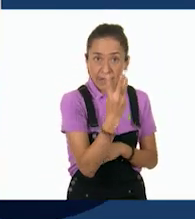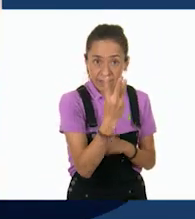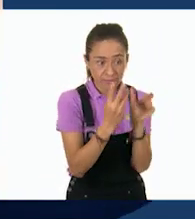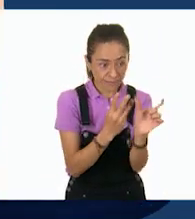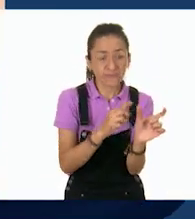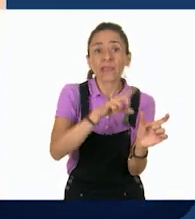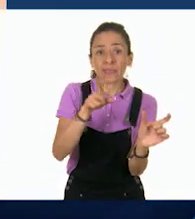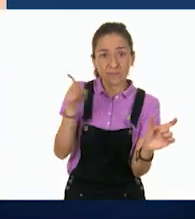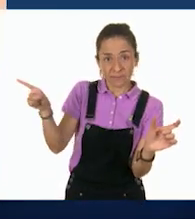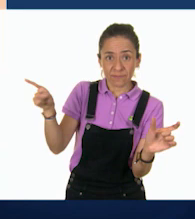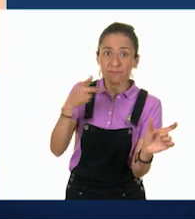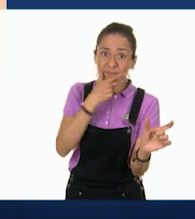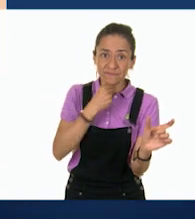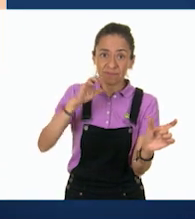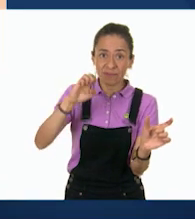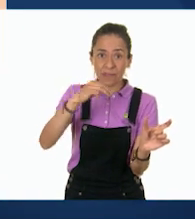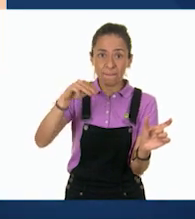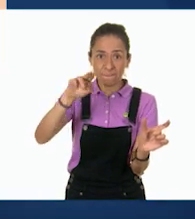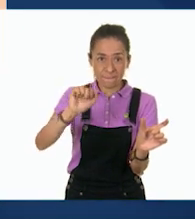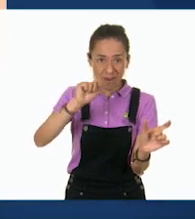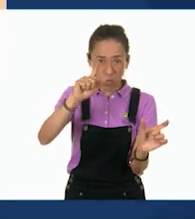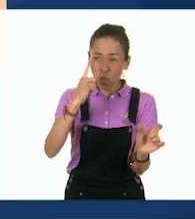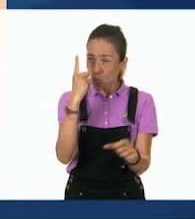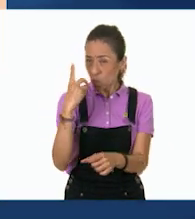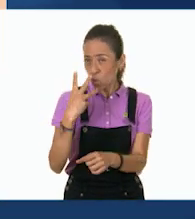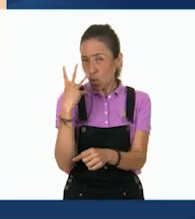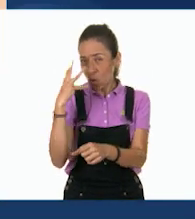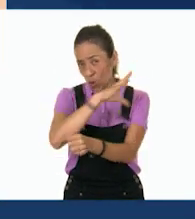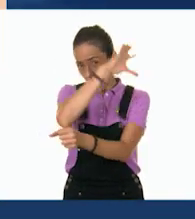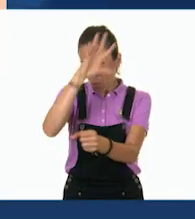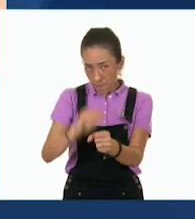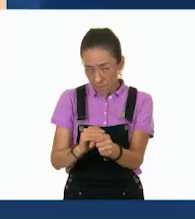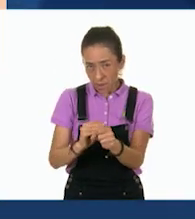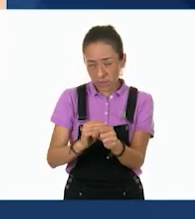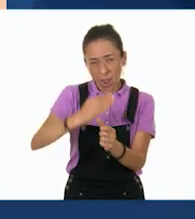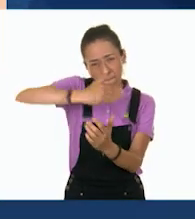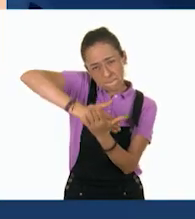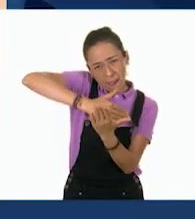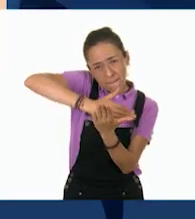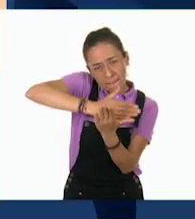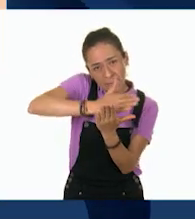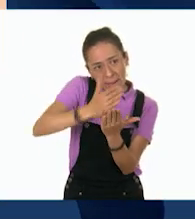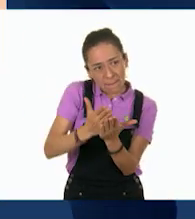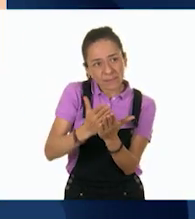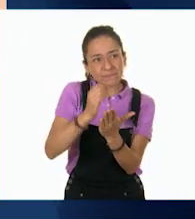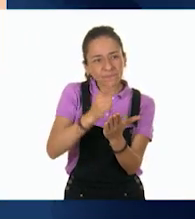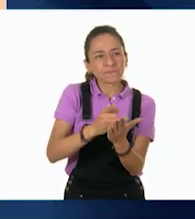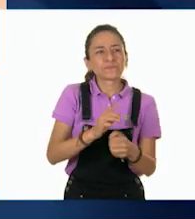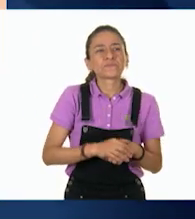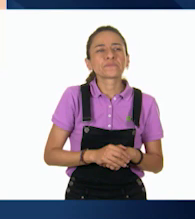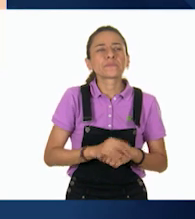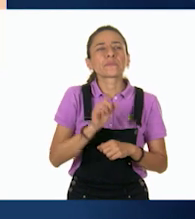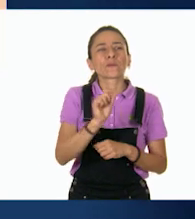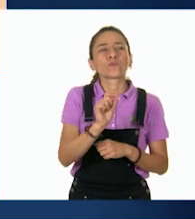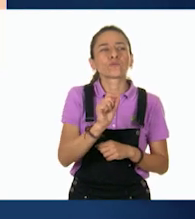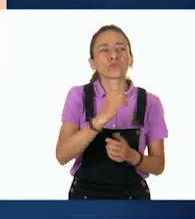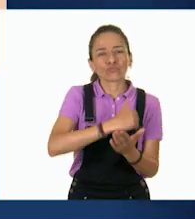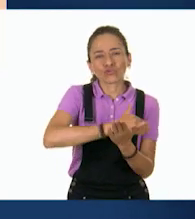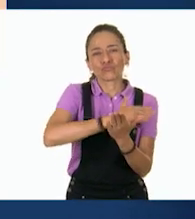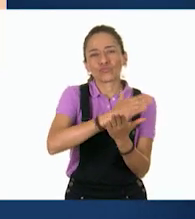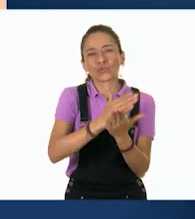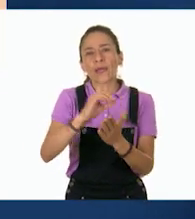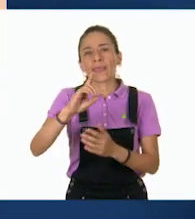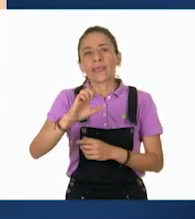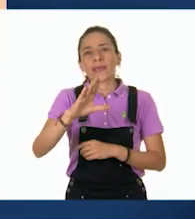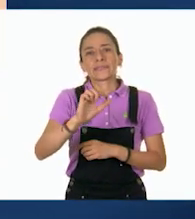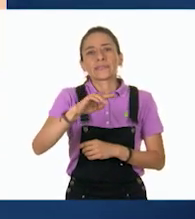Emanuel dividió un entero en décimos, ubicó los números de la sucesión. Con esa estrategia pudo